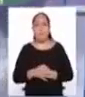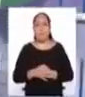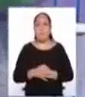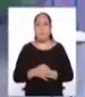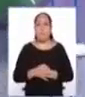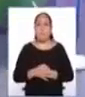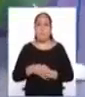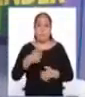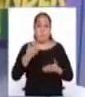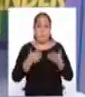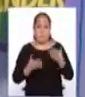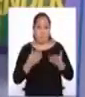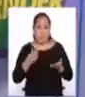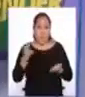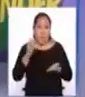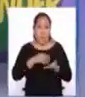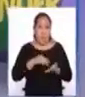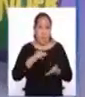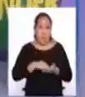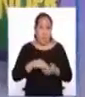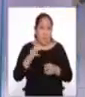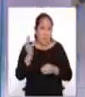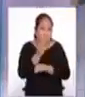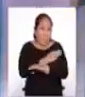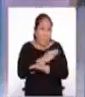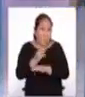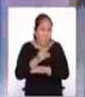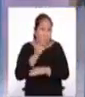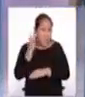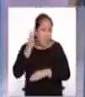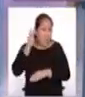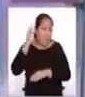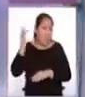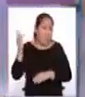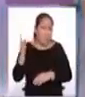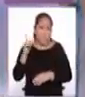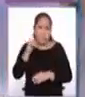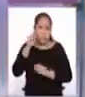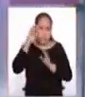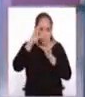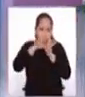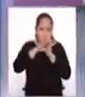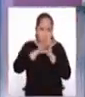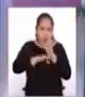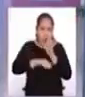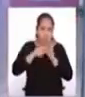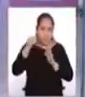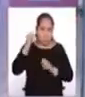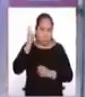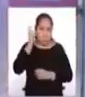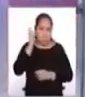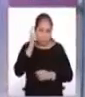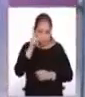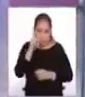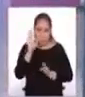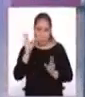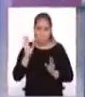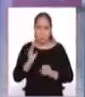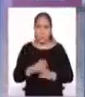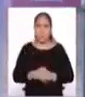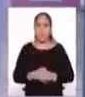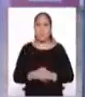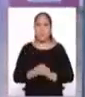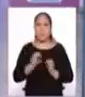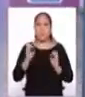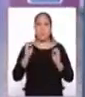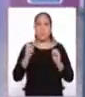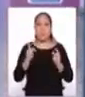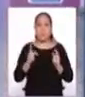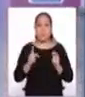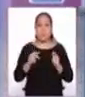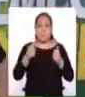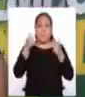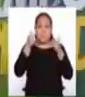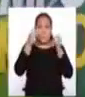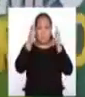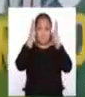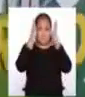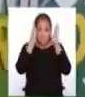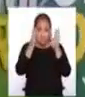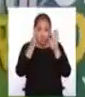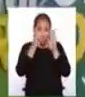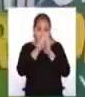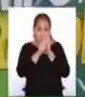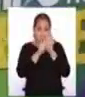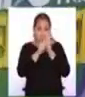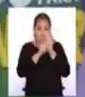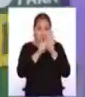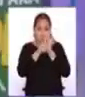Isaac, otra vez con música a todo volumen. No. Le bajé un poco de volumen para poder escucharte, ¿ah? Entonces, ¿has estado atento al primer video? Claro